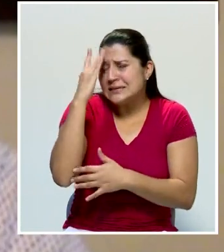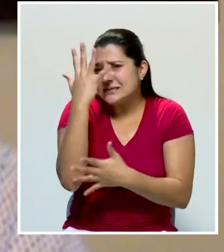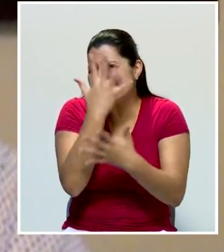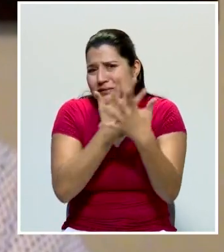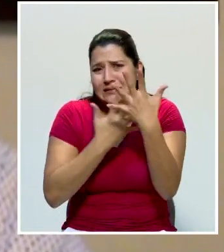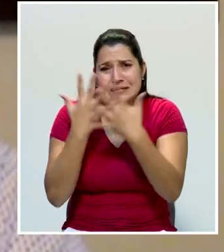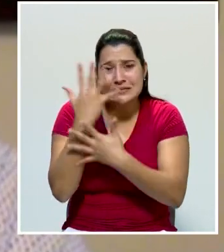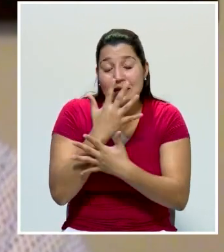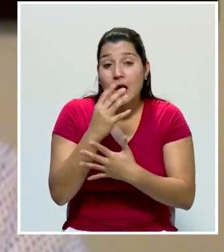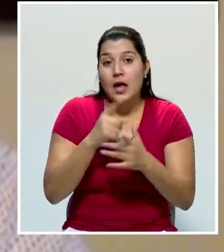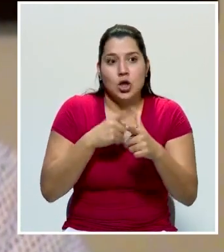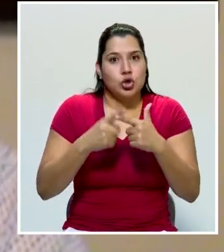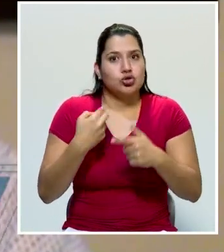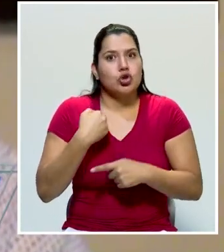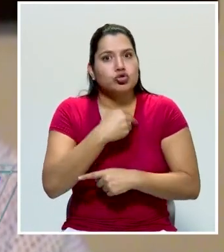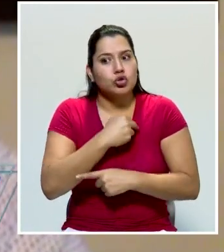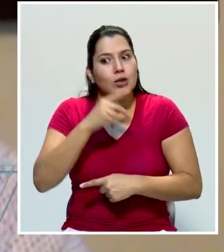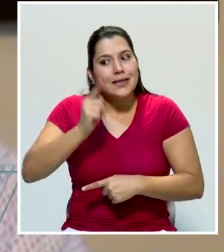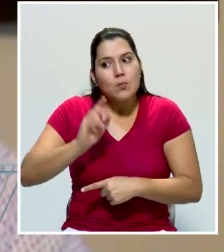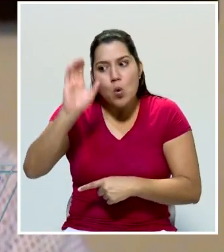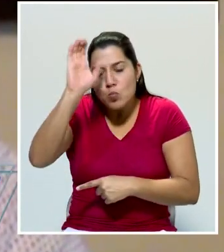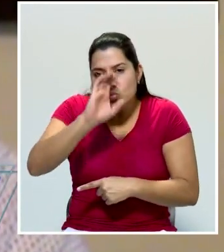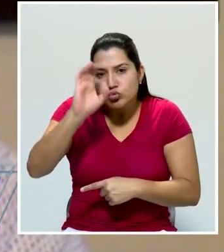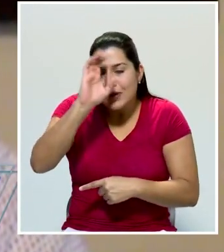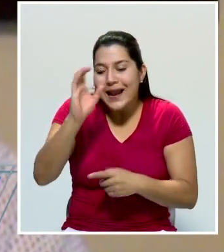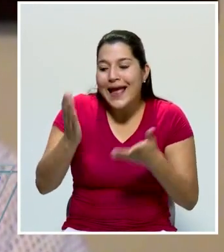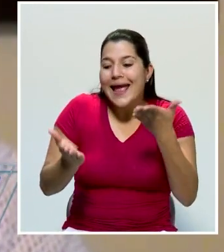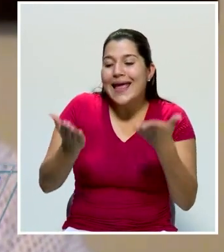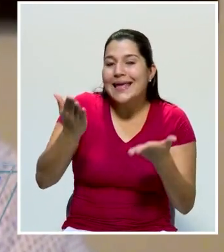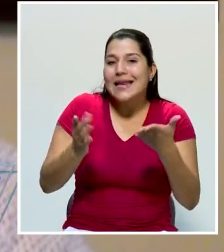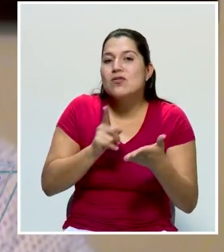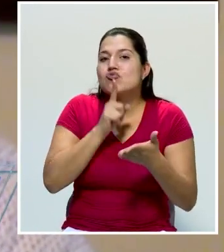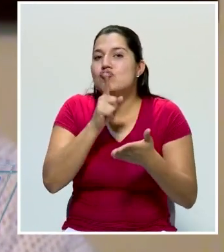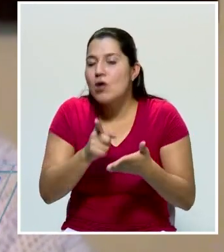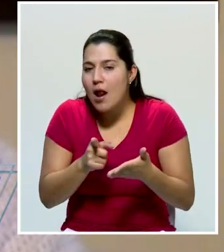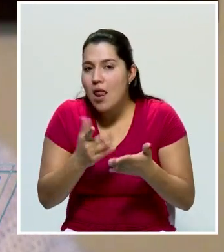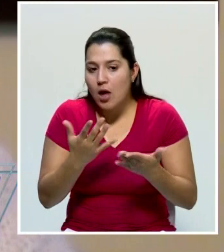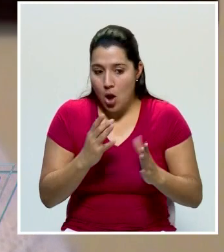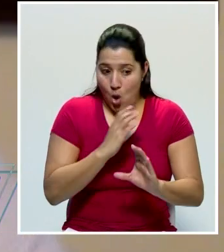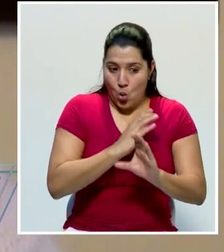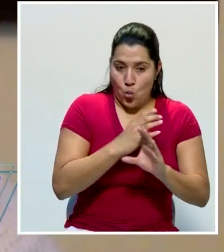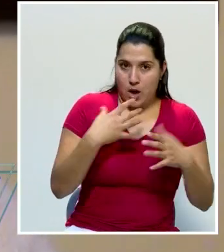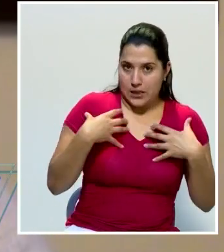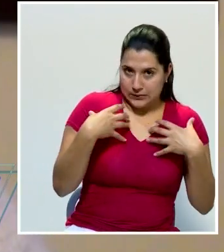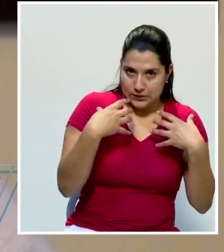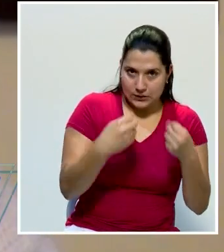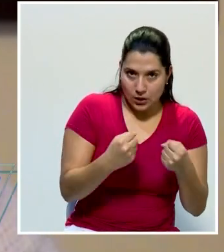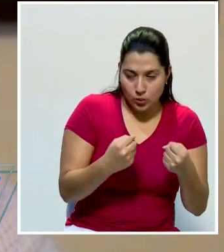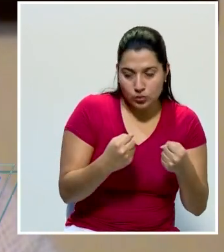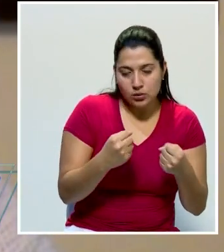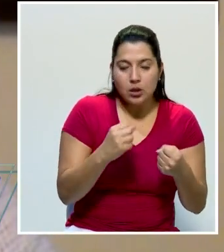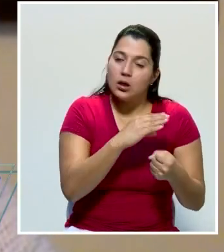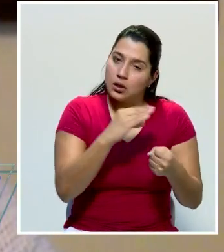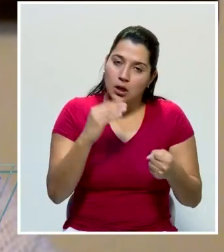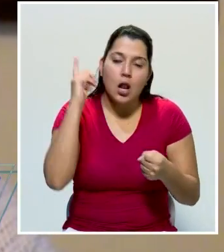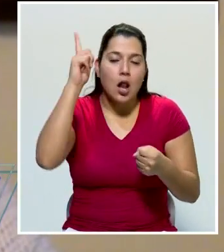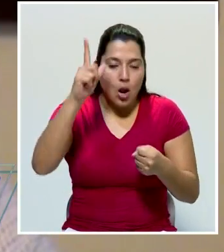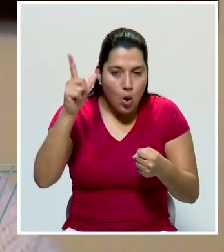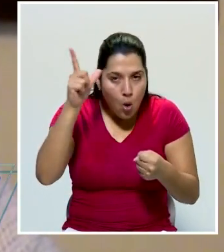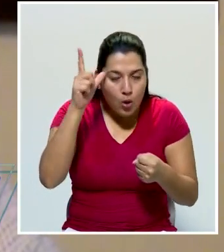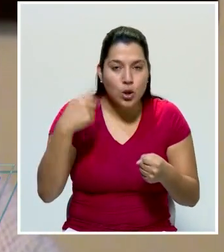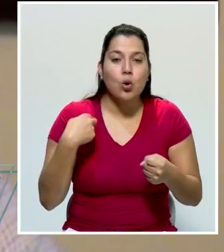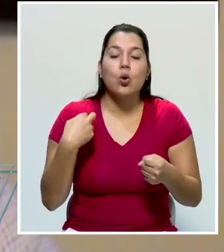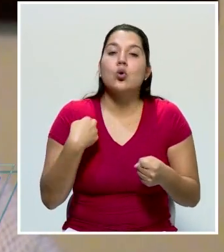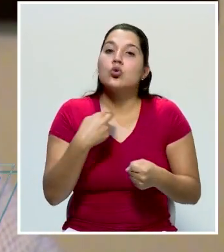y tenemos que buscar un equilibrio real entre el cuidado sanitario que obviamente tenemos que procurar para poder